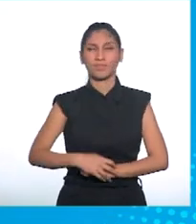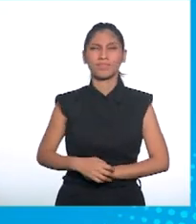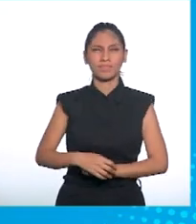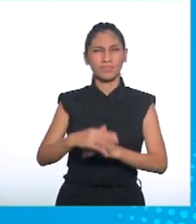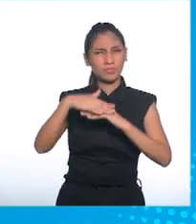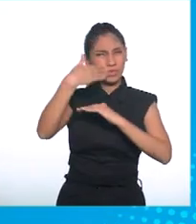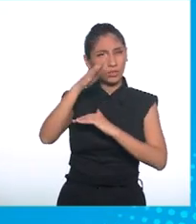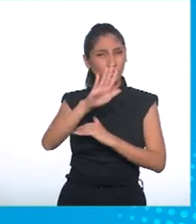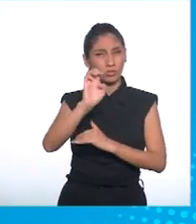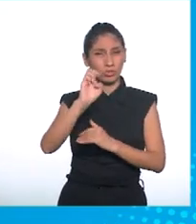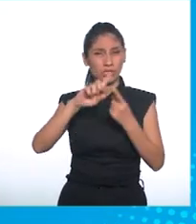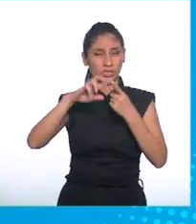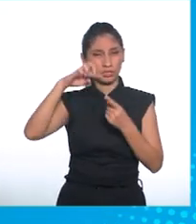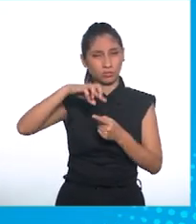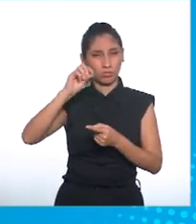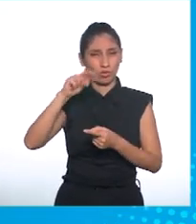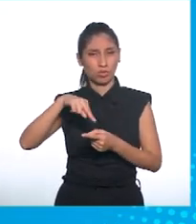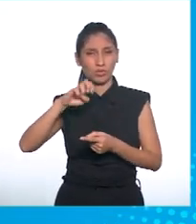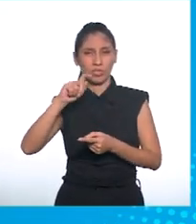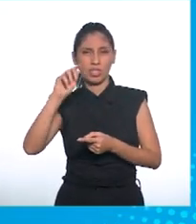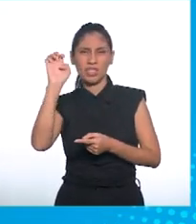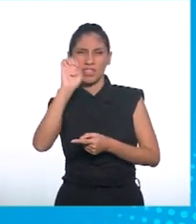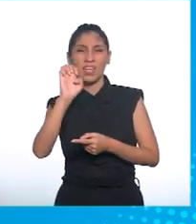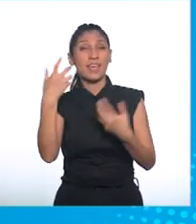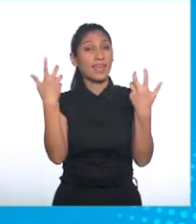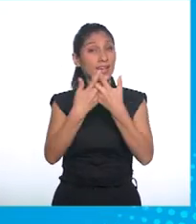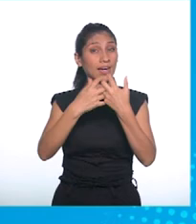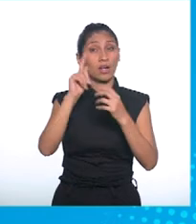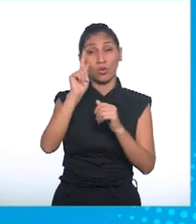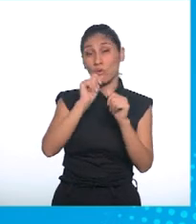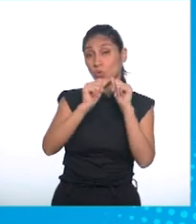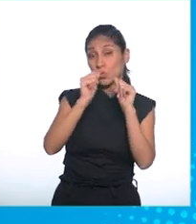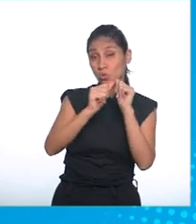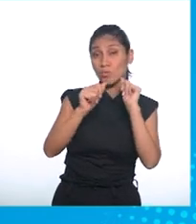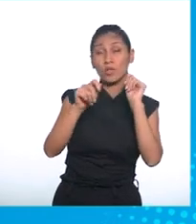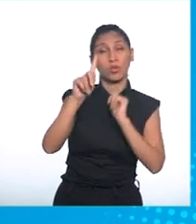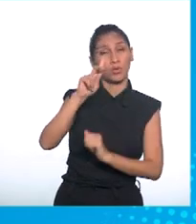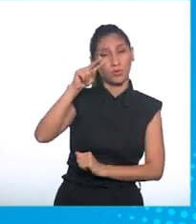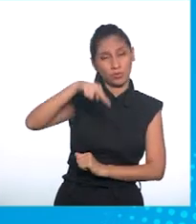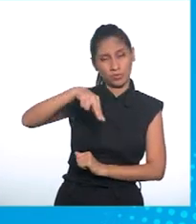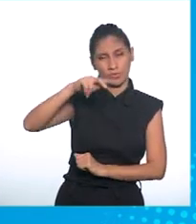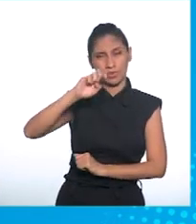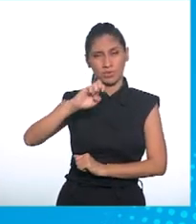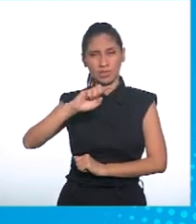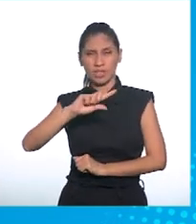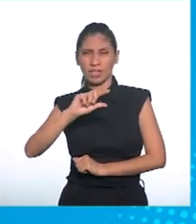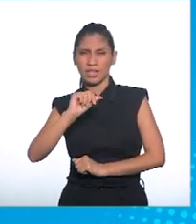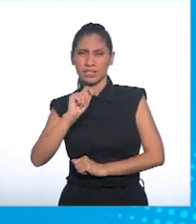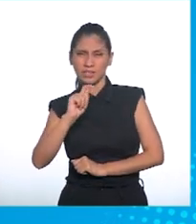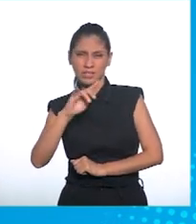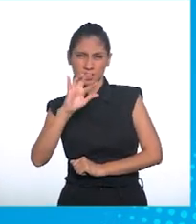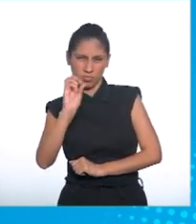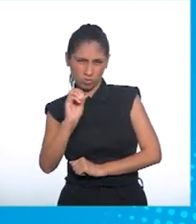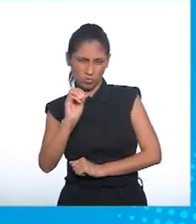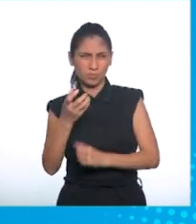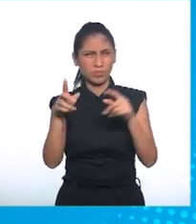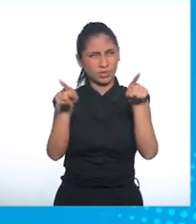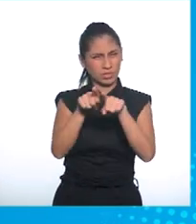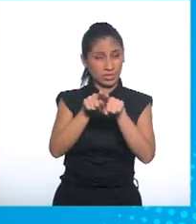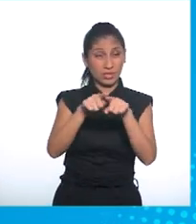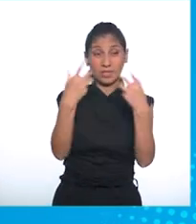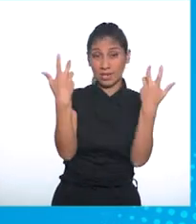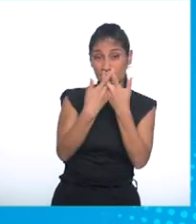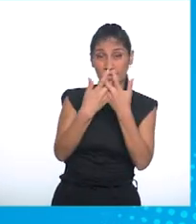El exponente de 10 es un número negativo que representa la cantidad de cifras que corre la coma decimal hasta la